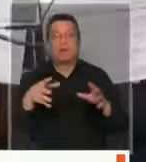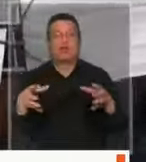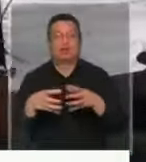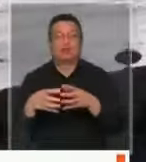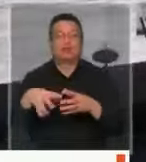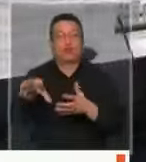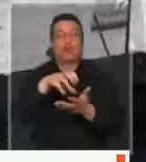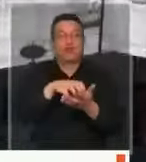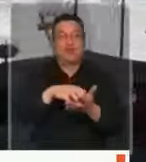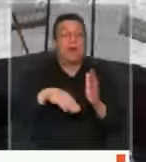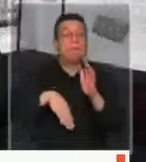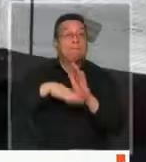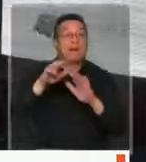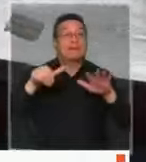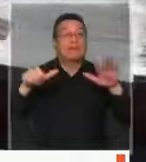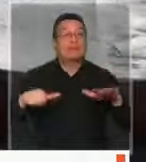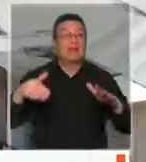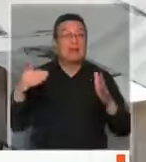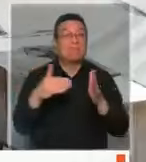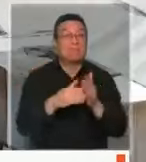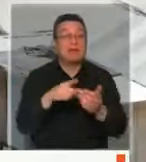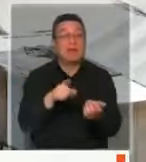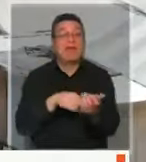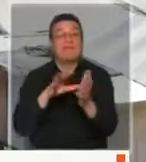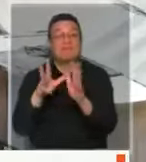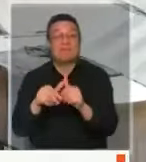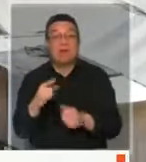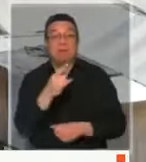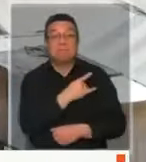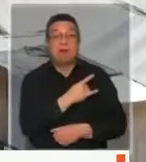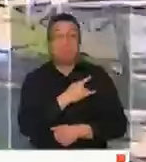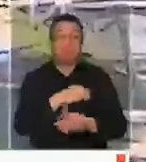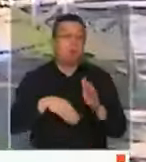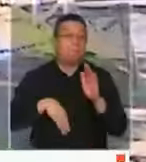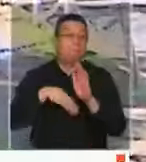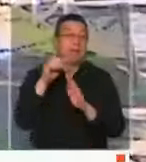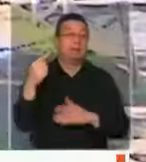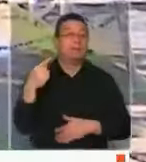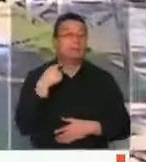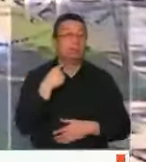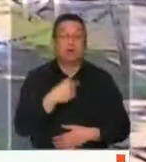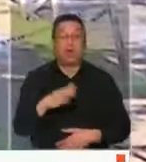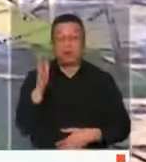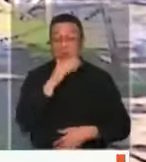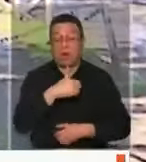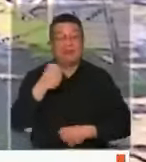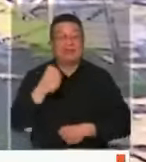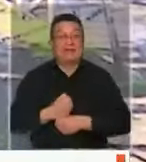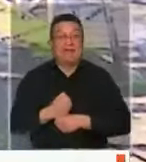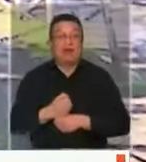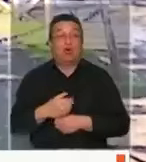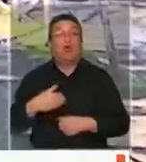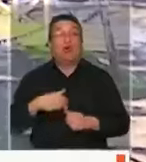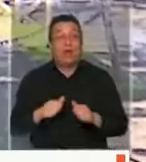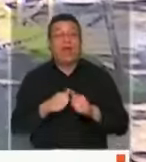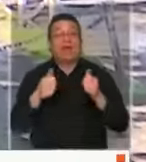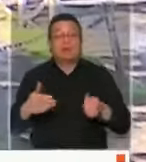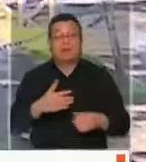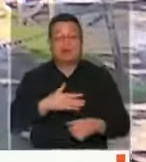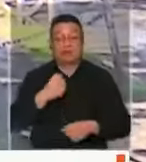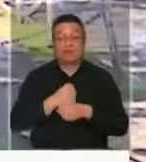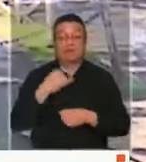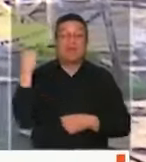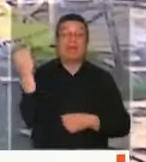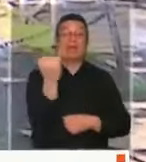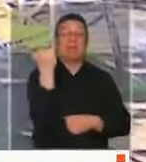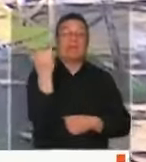comunas. Con más de 16.000 familias, Maipú la más afectada. No teníamos trabajo y más que nosotros, yo en particular soy independiente, entonces